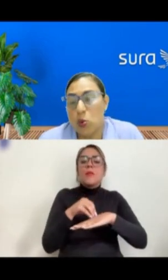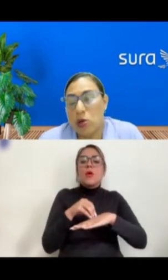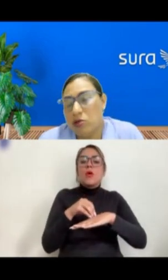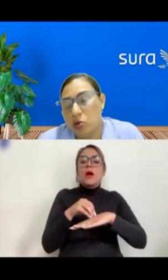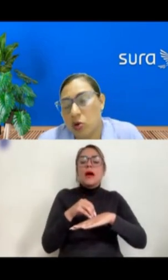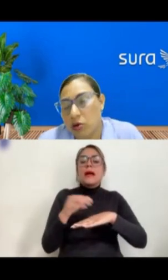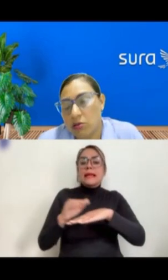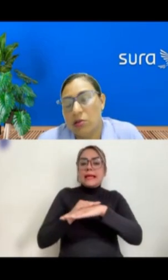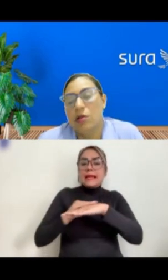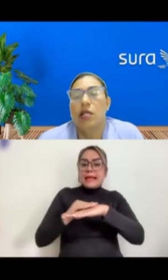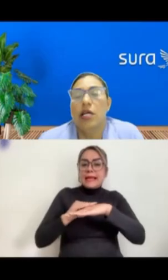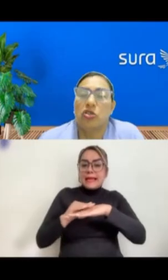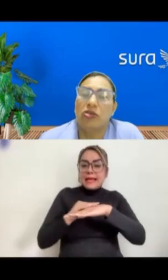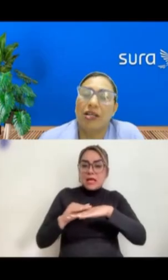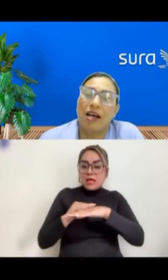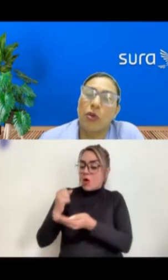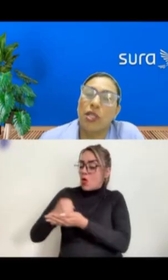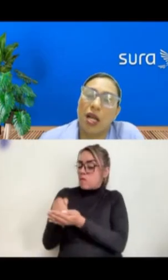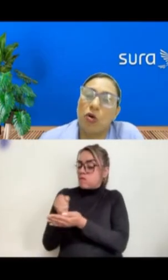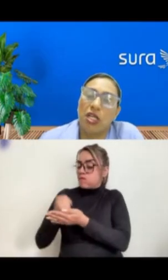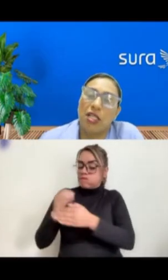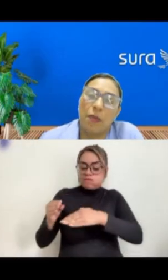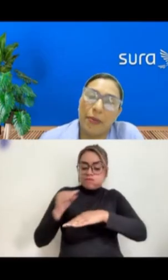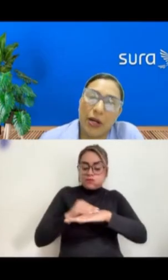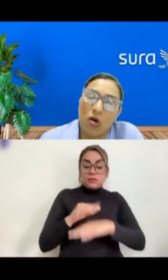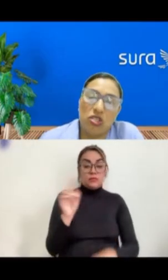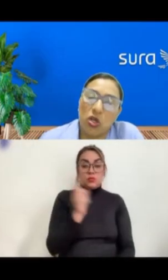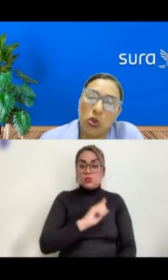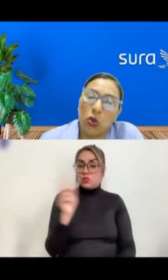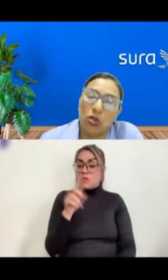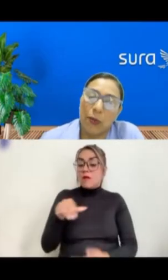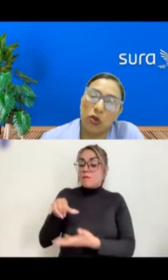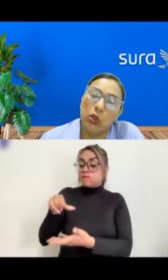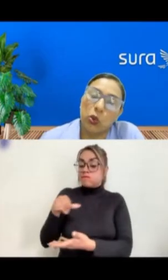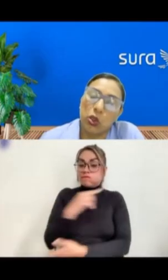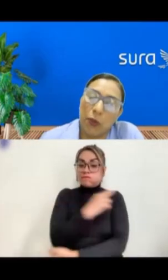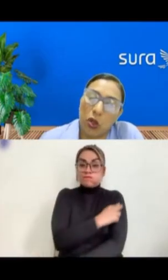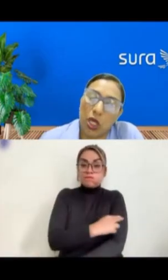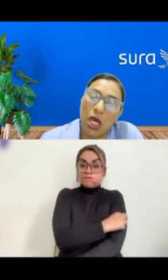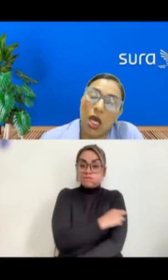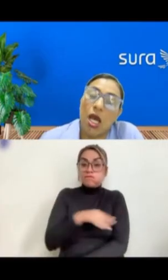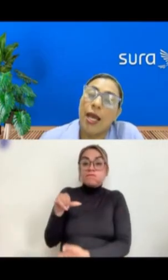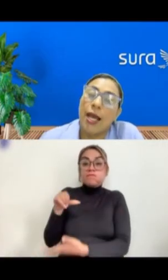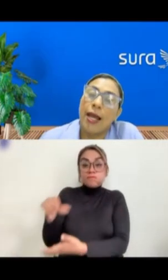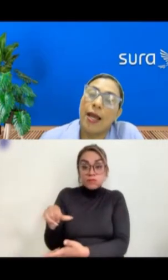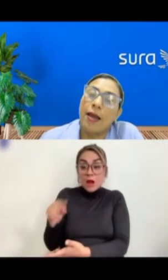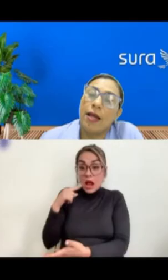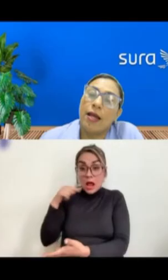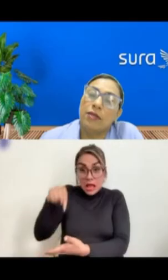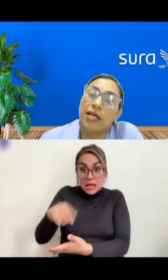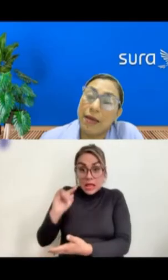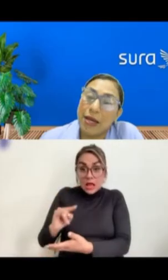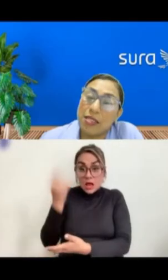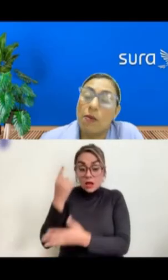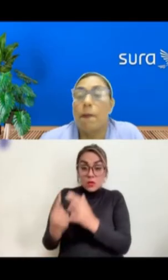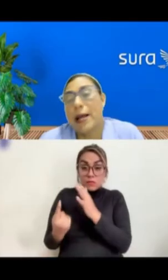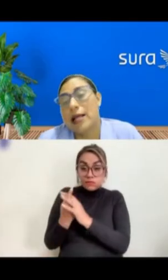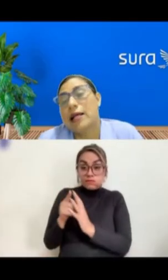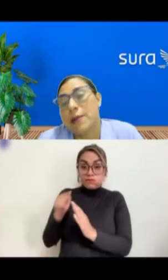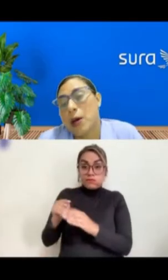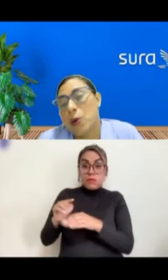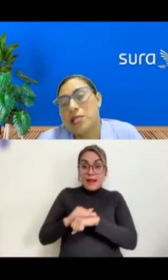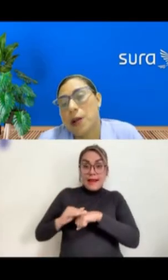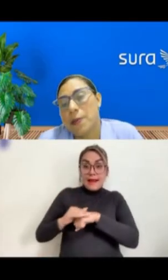alguna crema, algún ungüento. No. De hecho, si ustedes se dan cuenta, en el botiquín de primeros auxilios no encontramos ningún tipo de